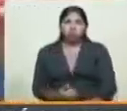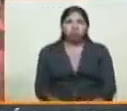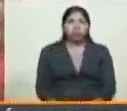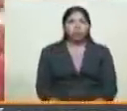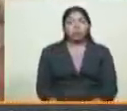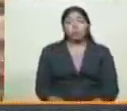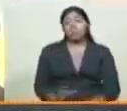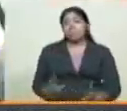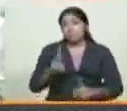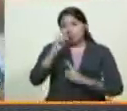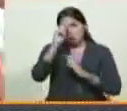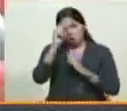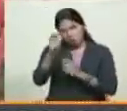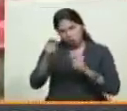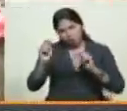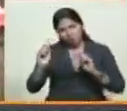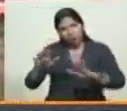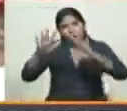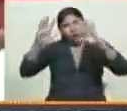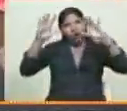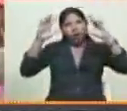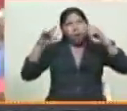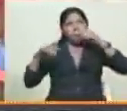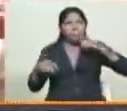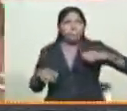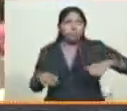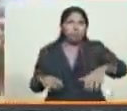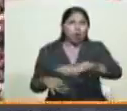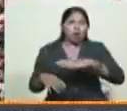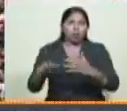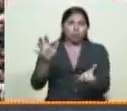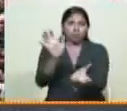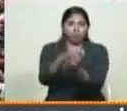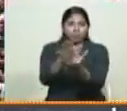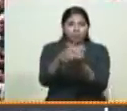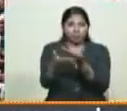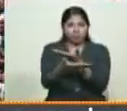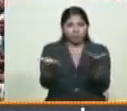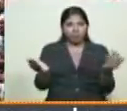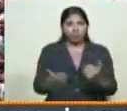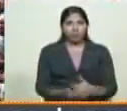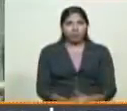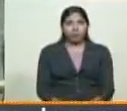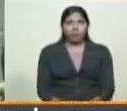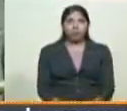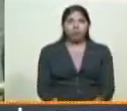¡Honor y gloria al pueblo margariteño!